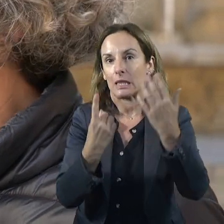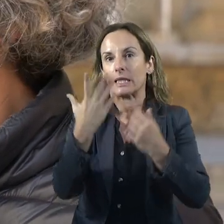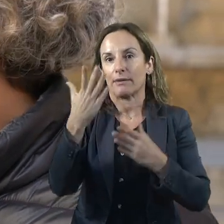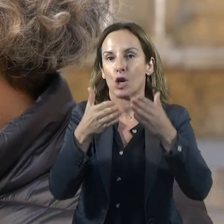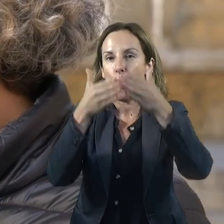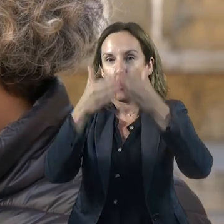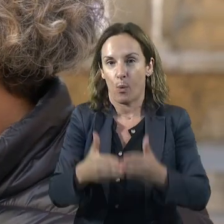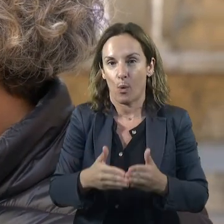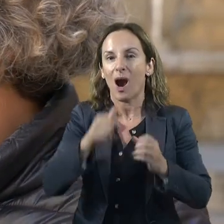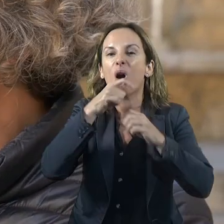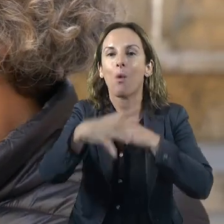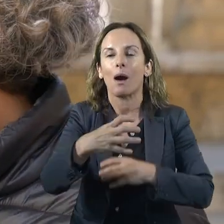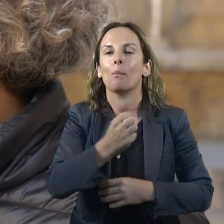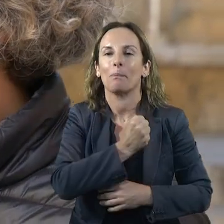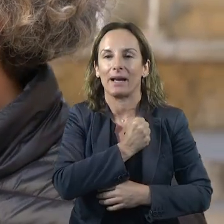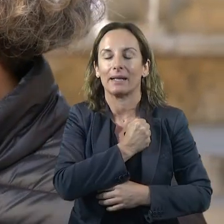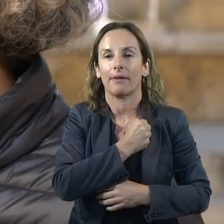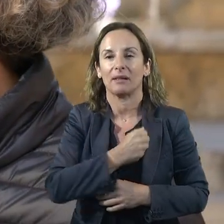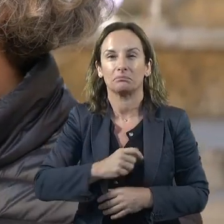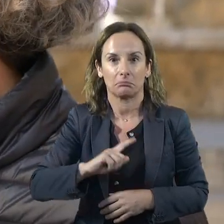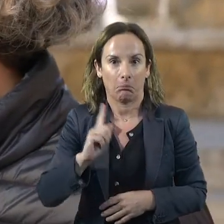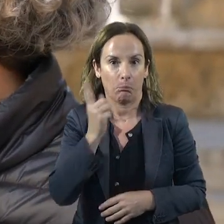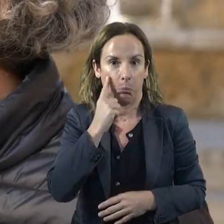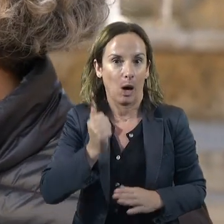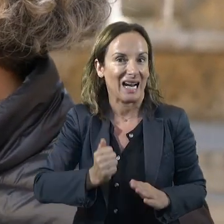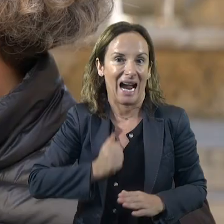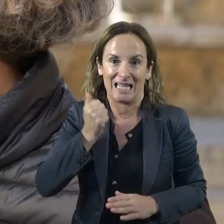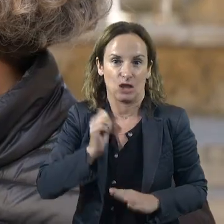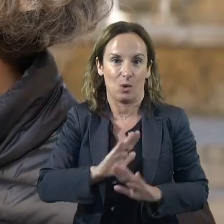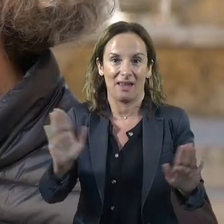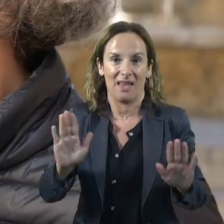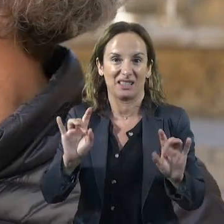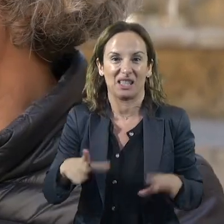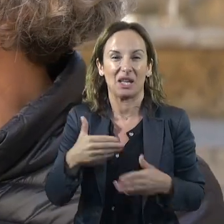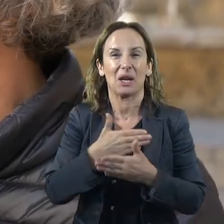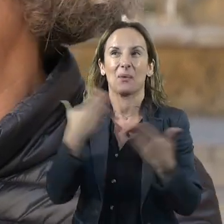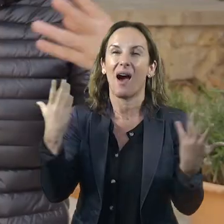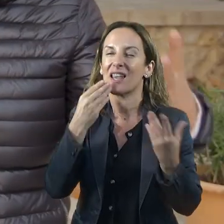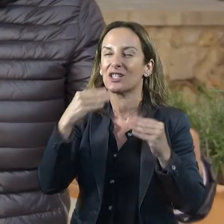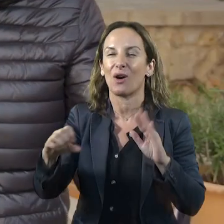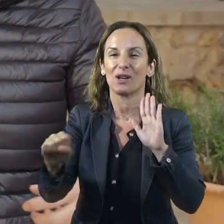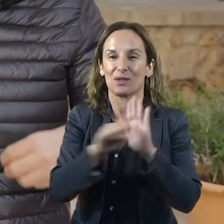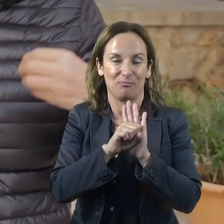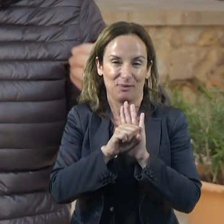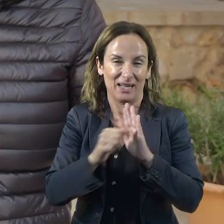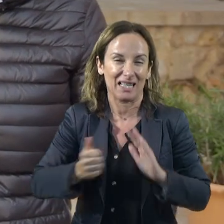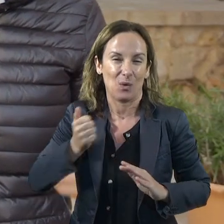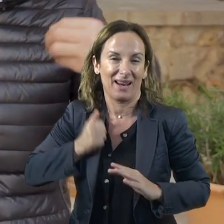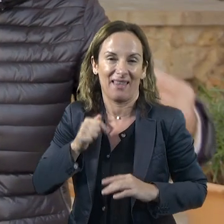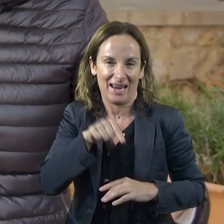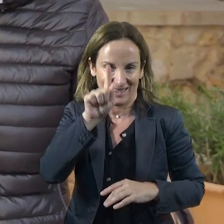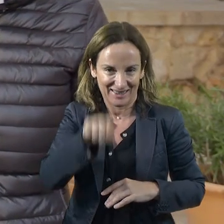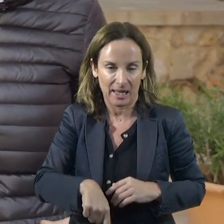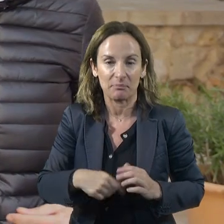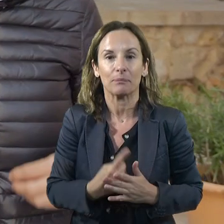1565, que se encuentra casi por casualidad, como casi todas las grandes historias. Selma Hasley, que llega un poco